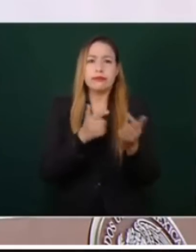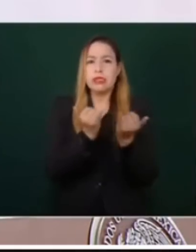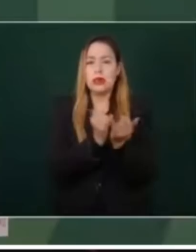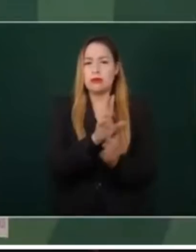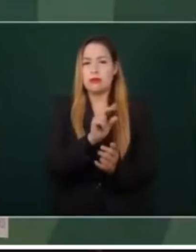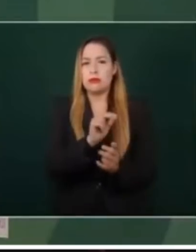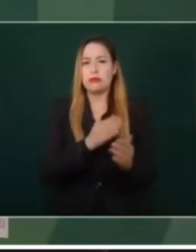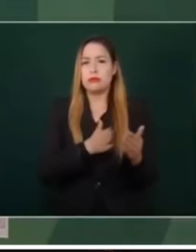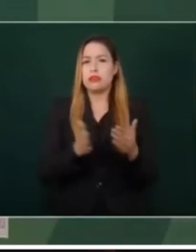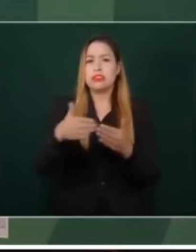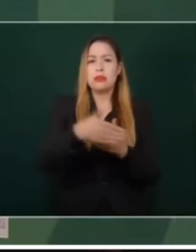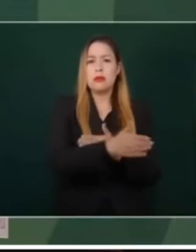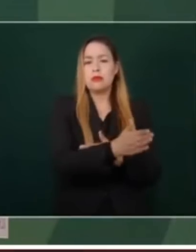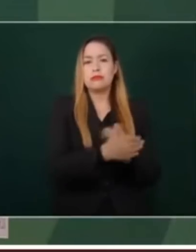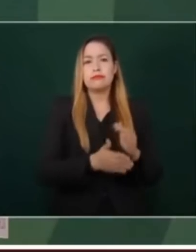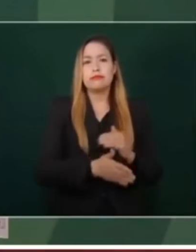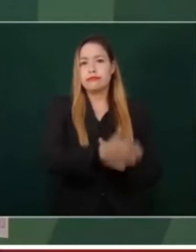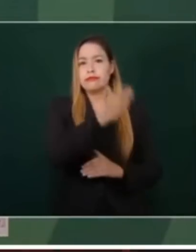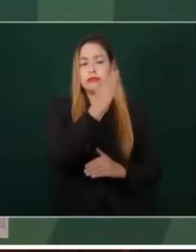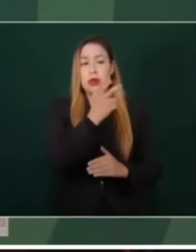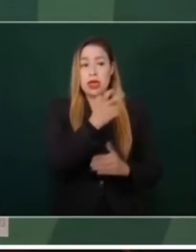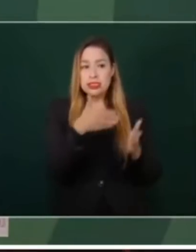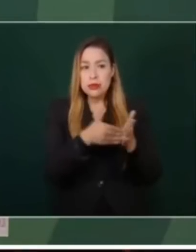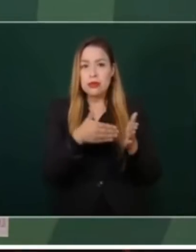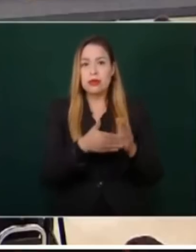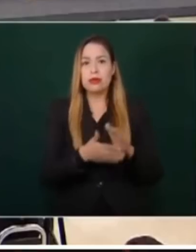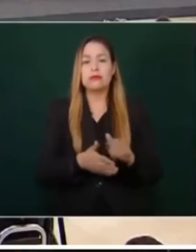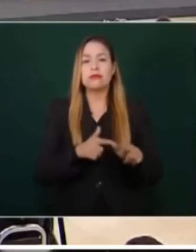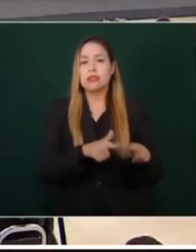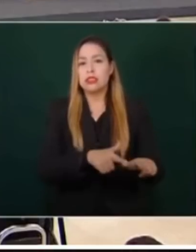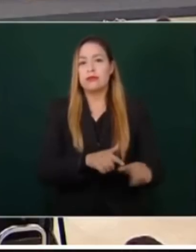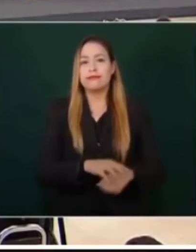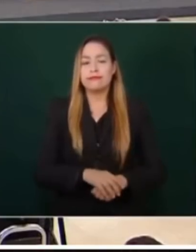es evadido este bloqueo ahí en Cuatro Caminos.